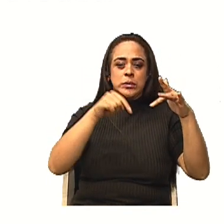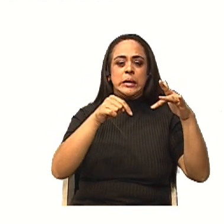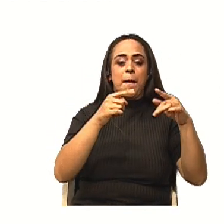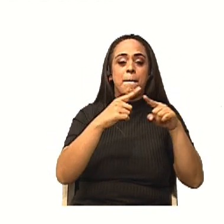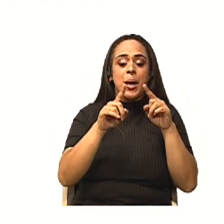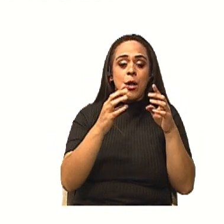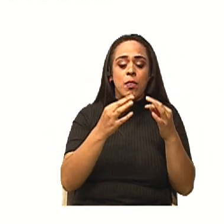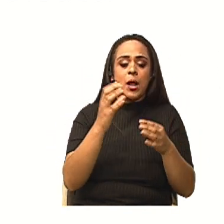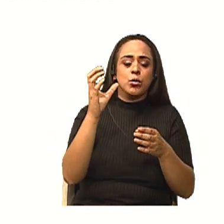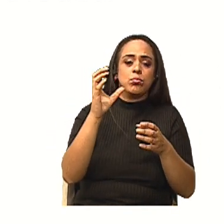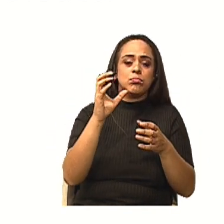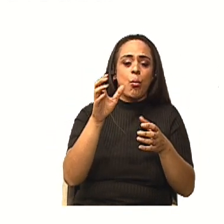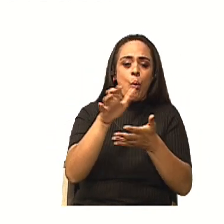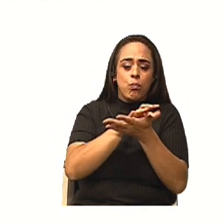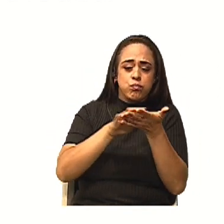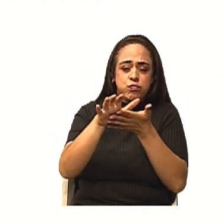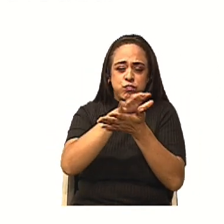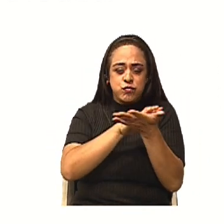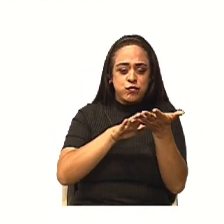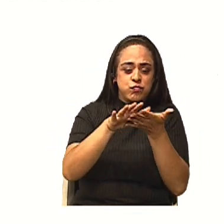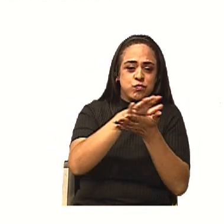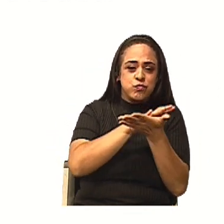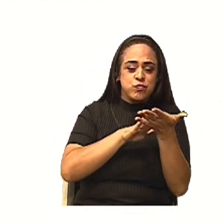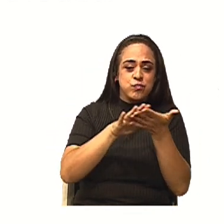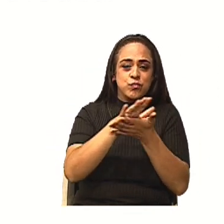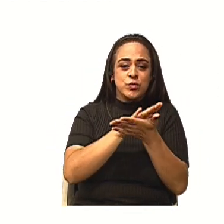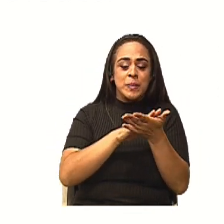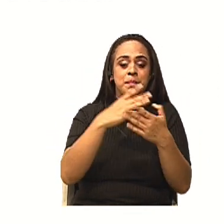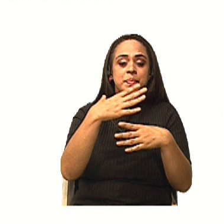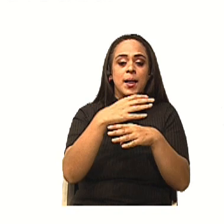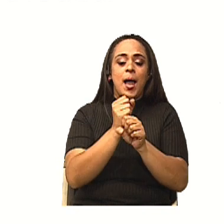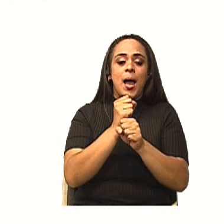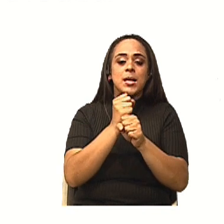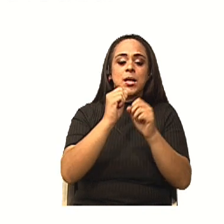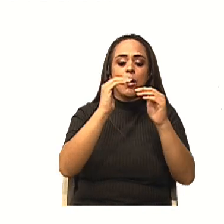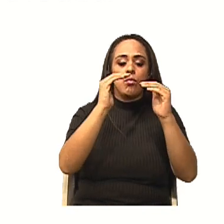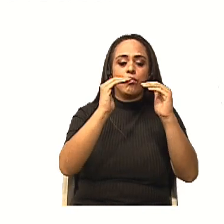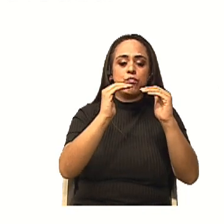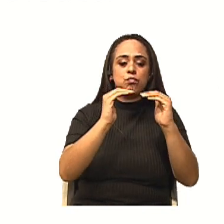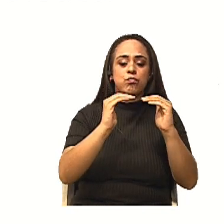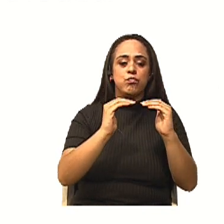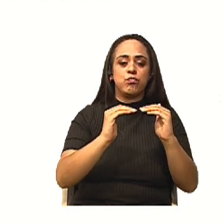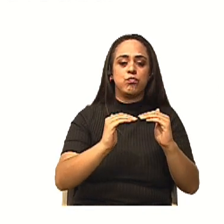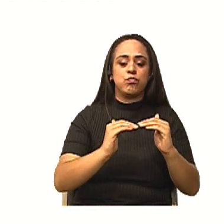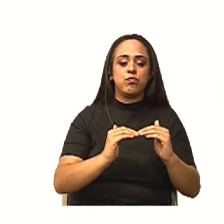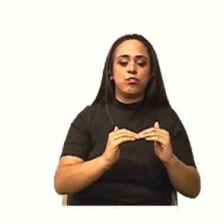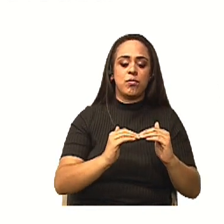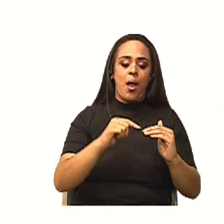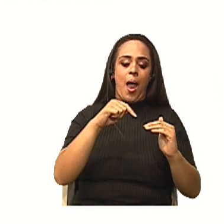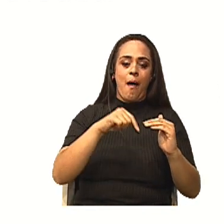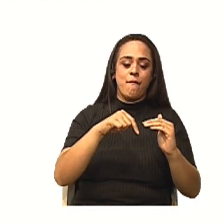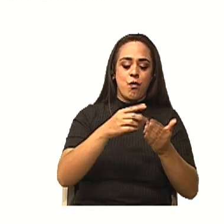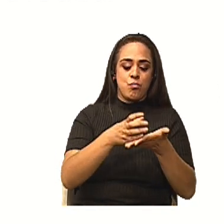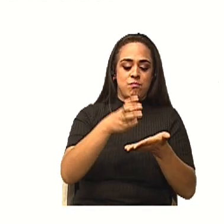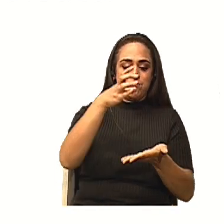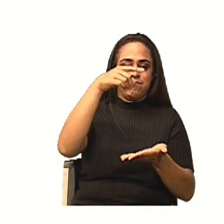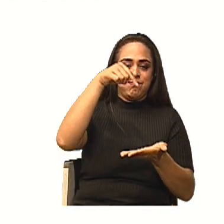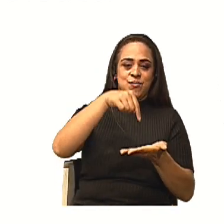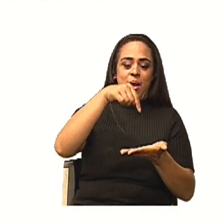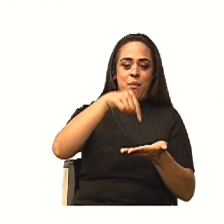dispersar, las partículas como son más grandes, la gravedad hace que las partículas bajen y se vayan al fondo del